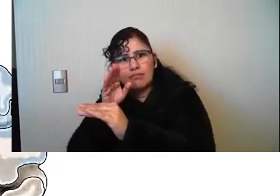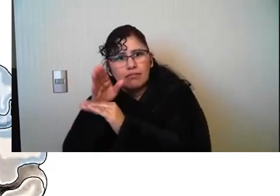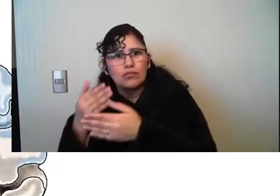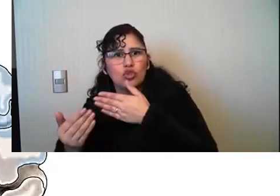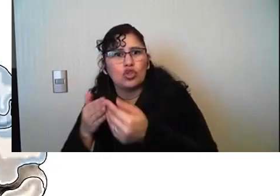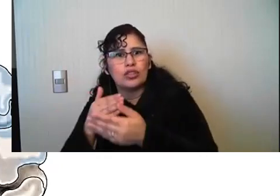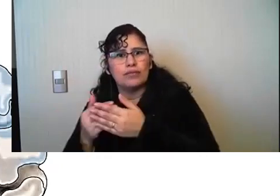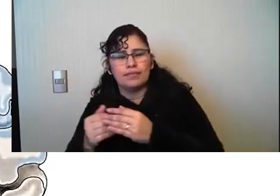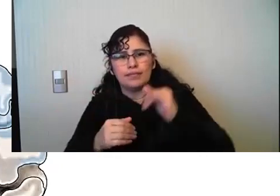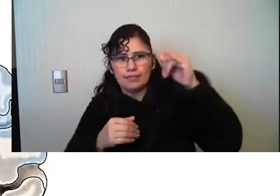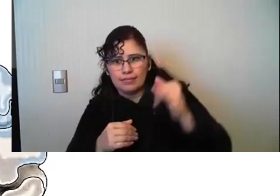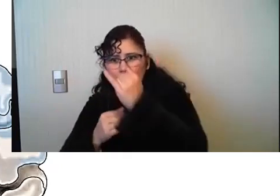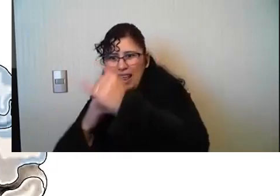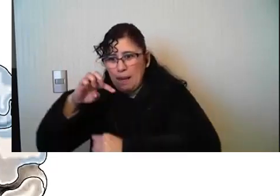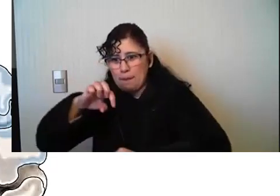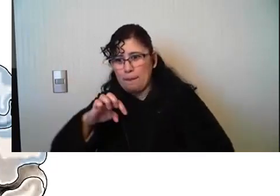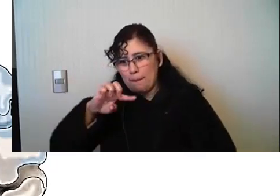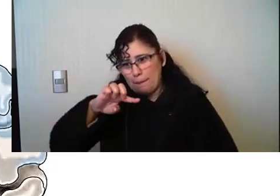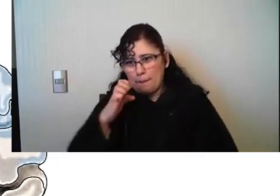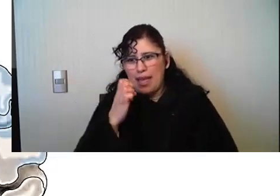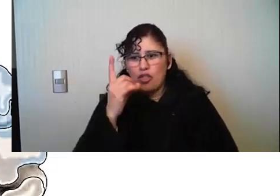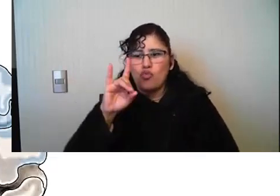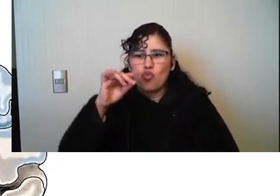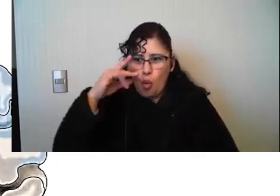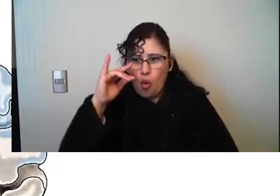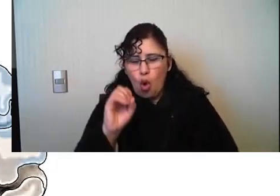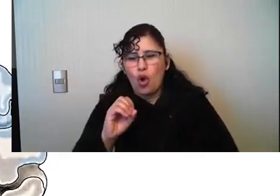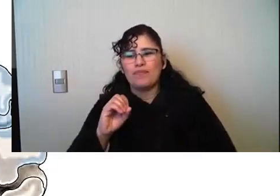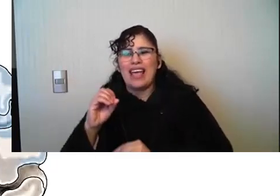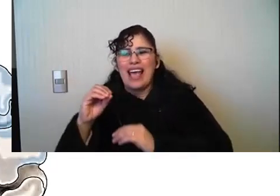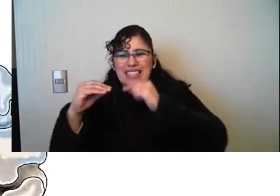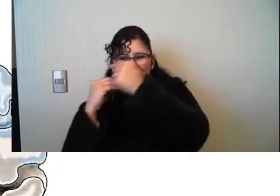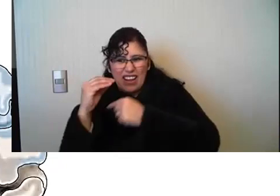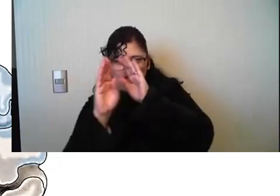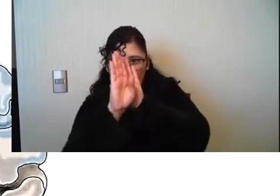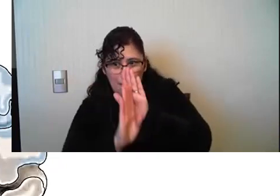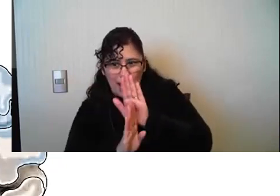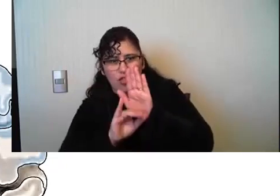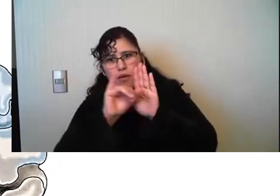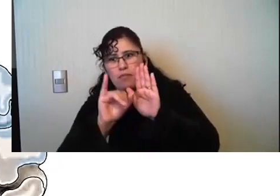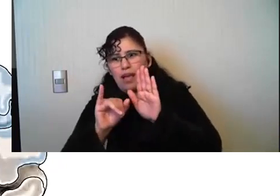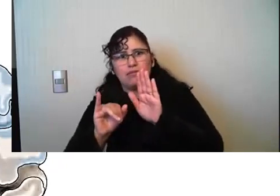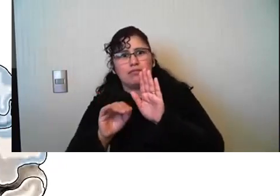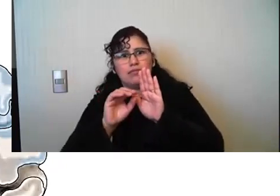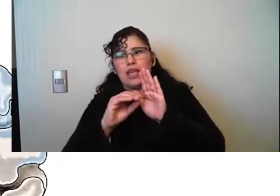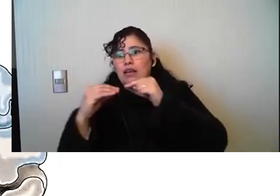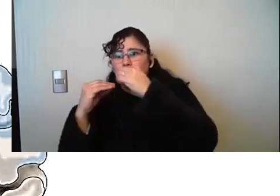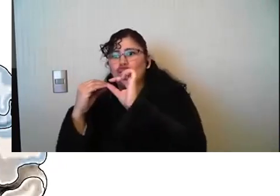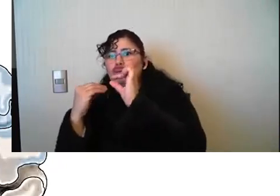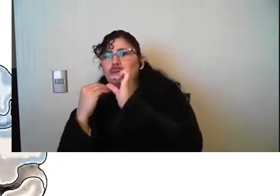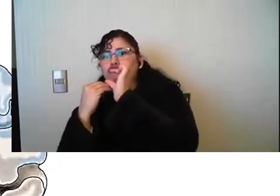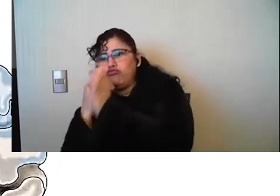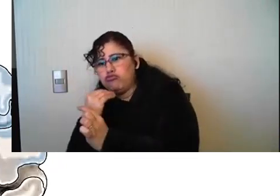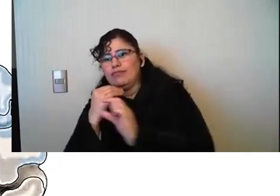entra a través del pedúnculo cerebeloso medio, va a la corteza cerebelosa, ¿ya? Córtico, ponto,